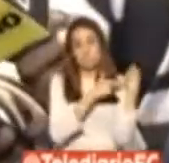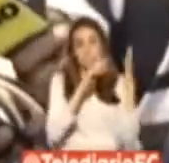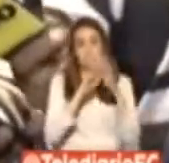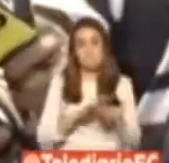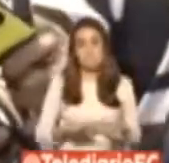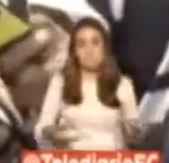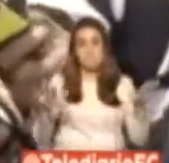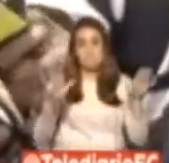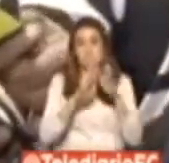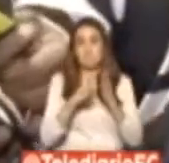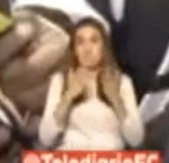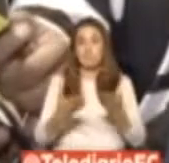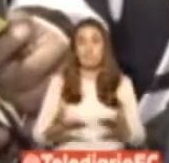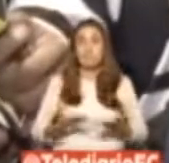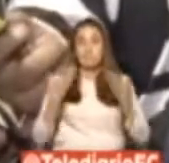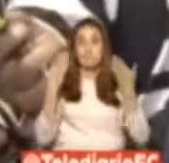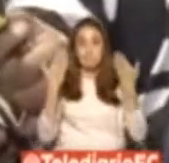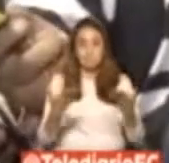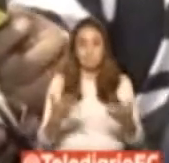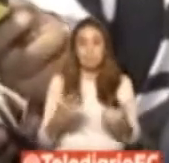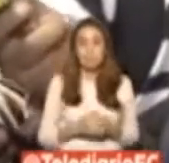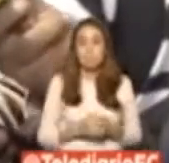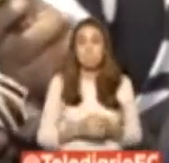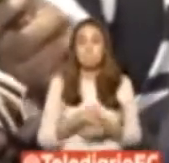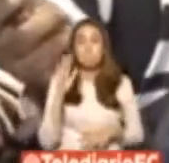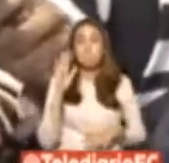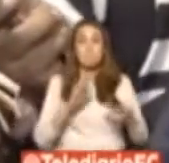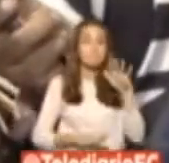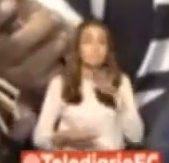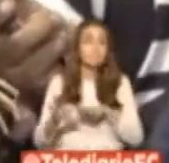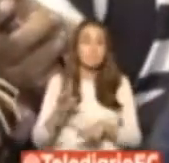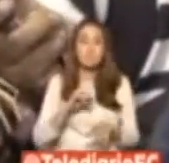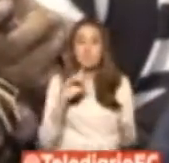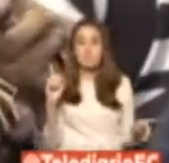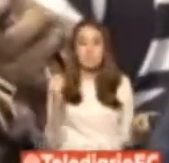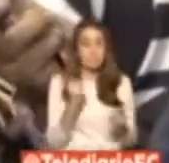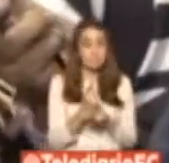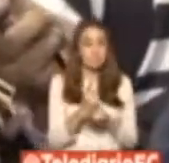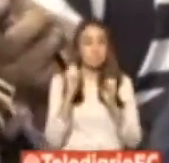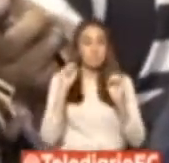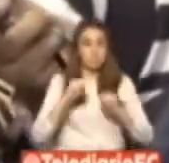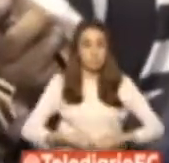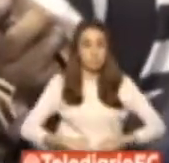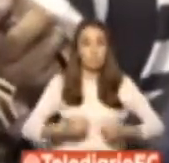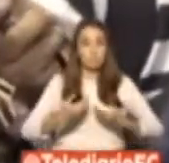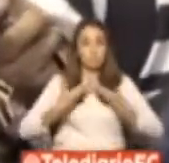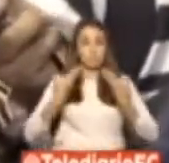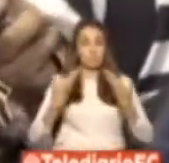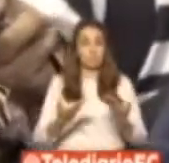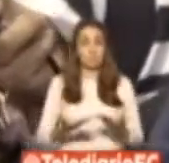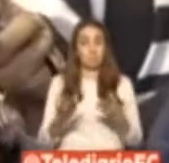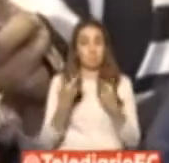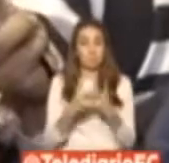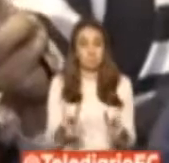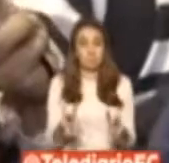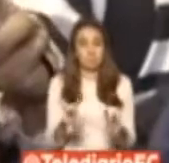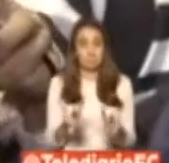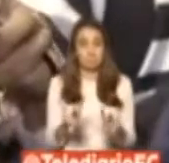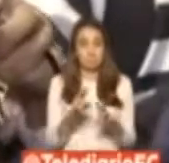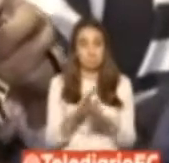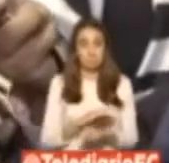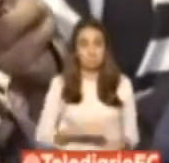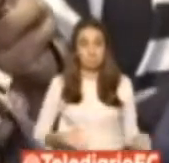hoy se ha expuesto ya algunas personas aquí al respecto. Sí, es responsabilidad de la Contraloría también